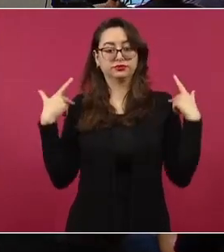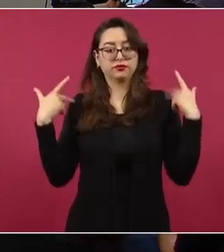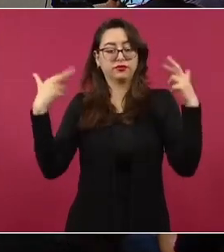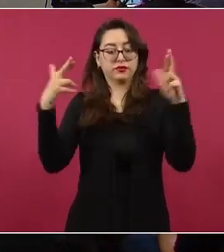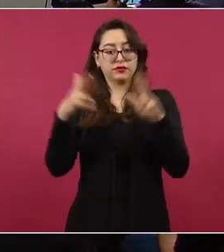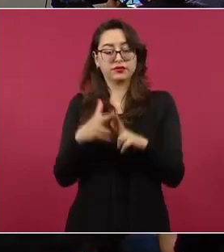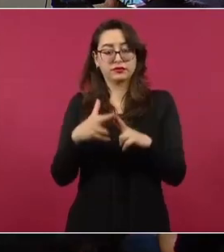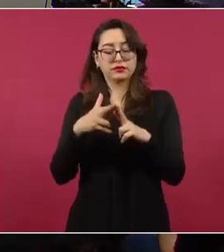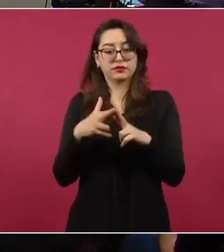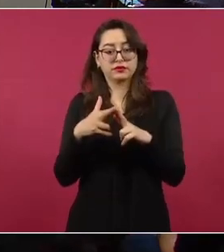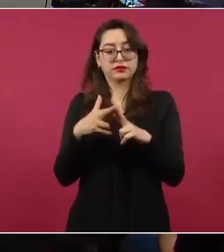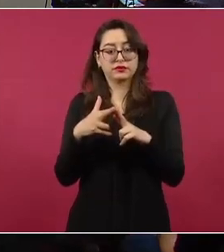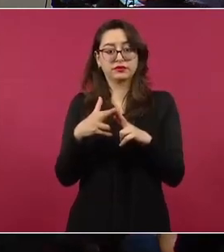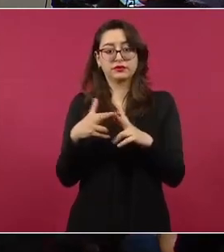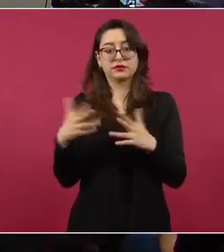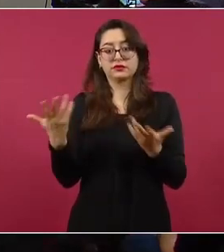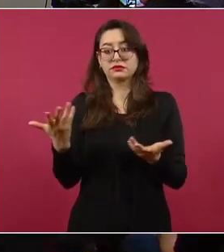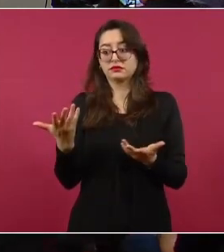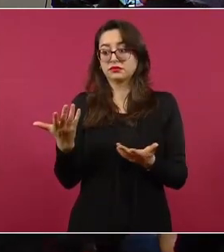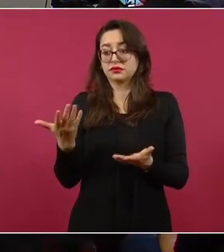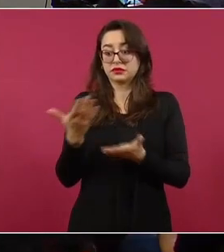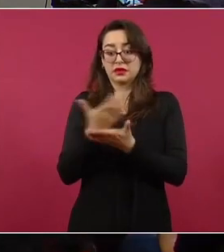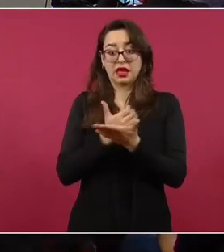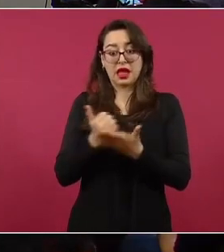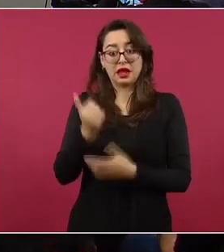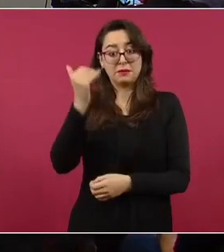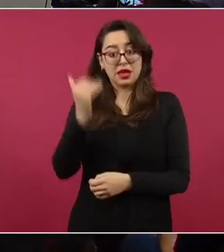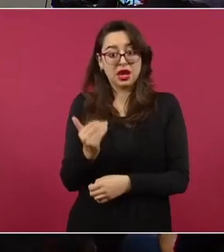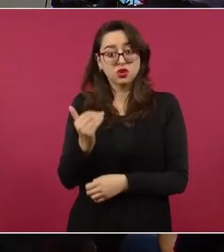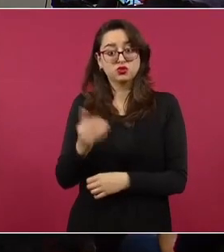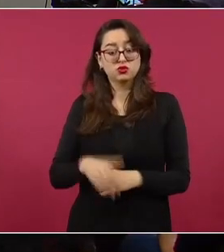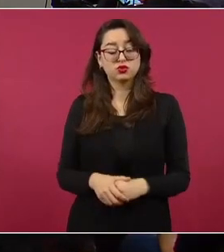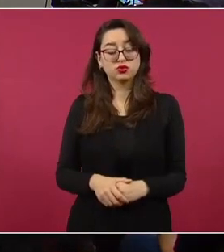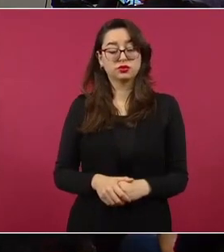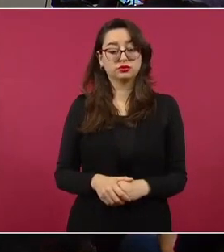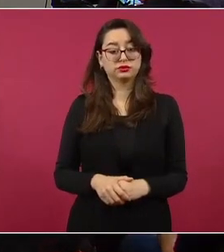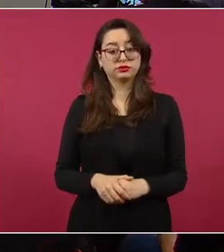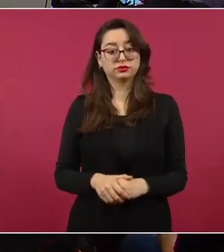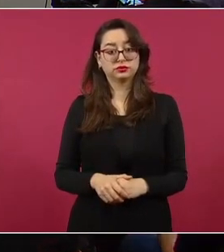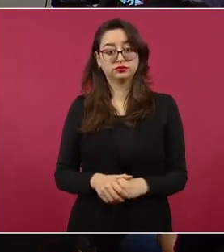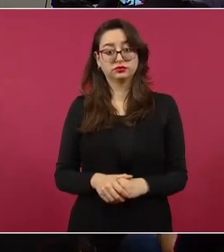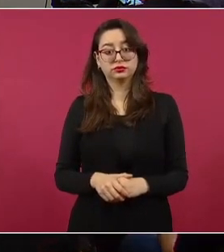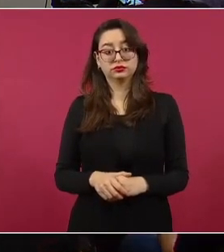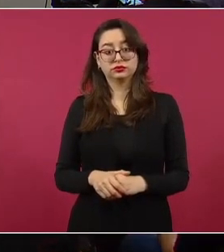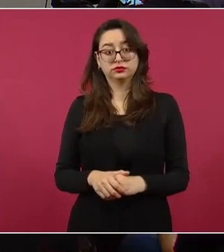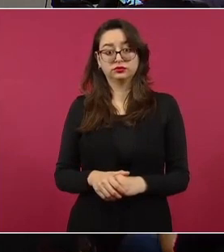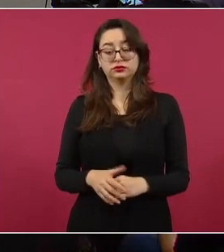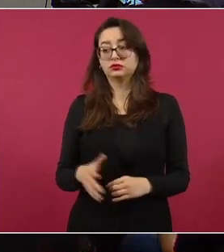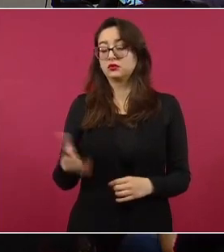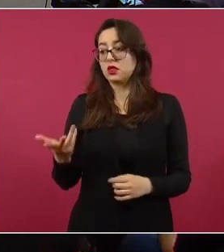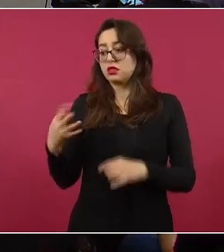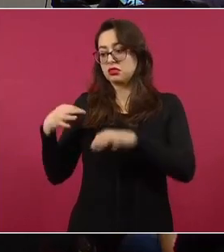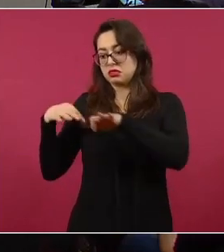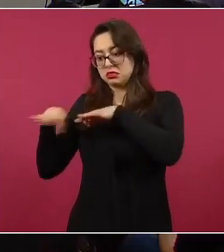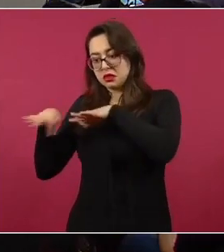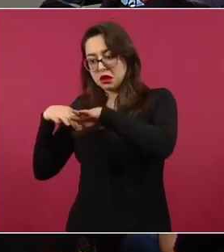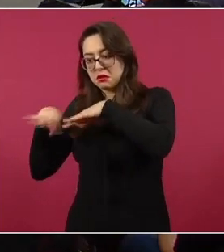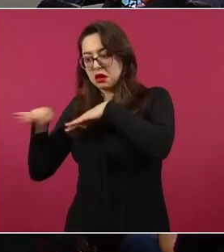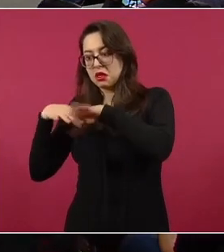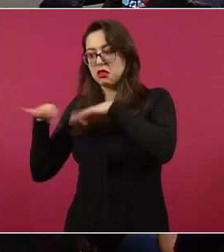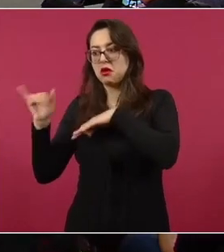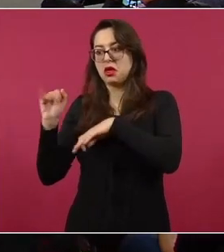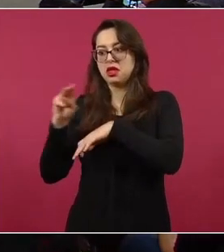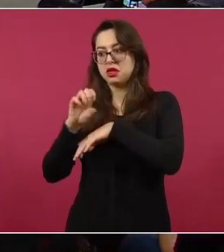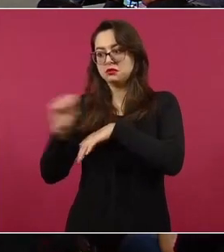porcentaje considerable que gana menos que esto, que lo que gana un trabajador promedio inscrito en el